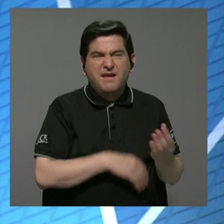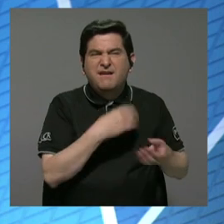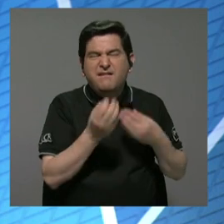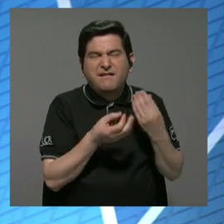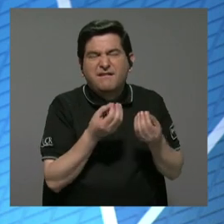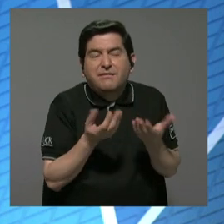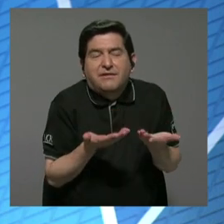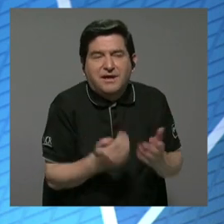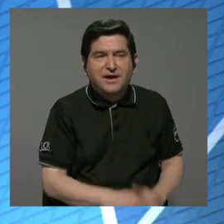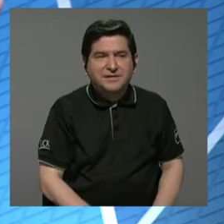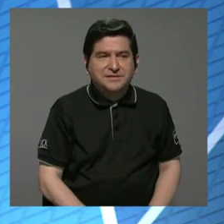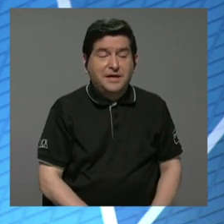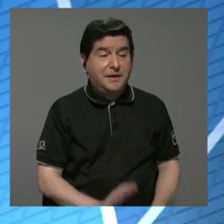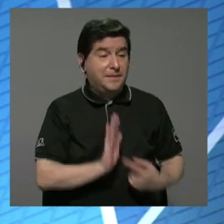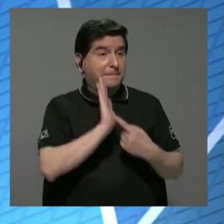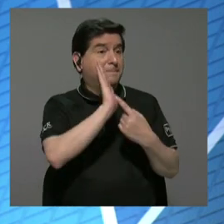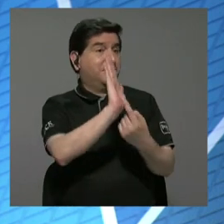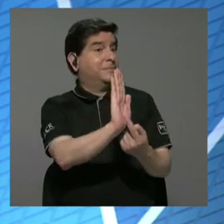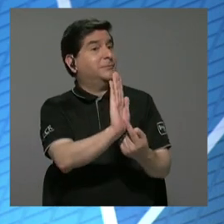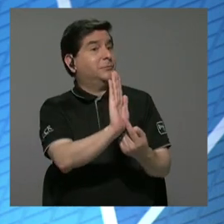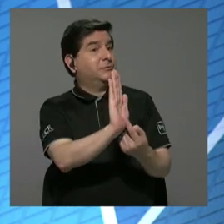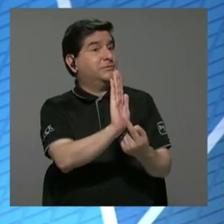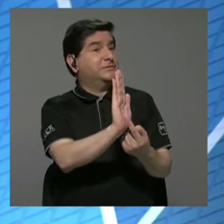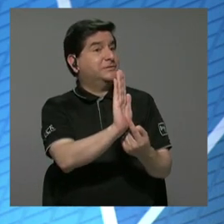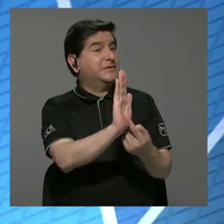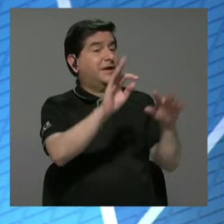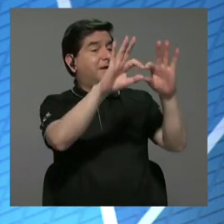es retratar